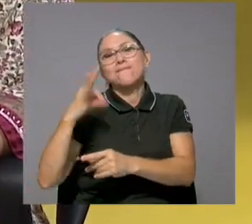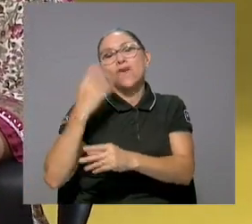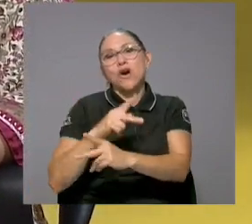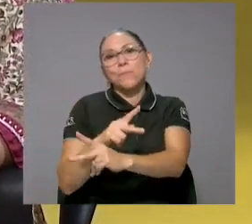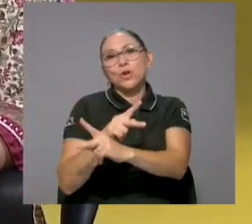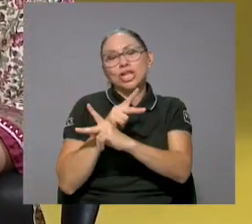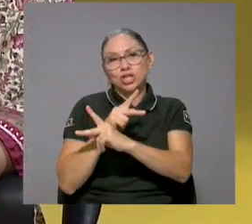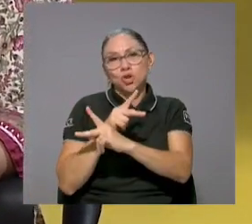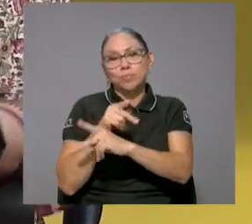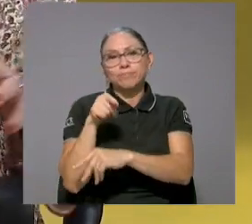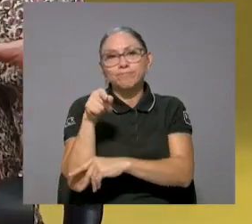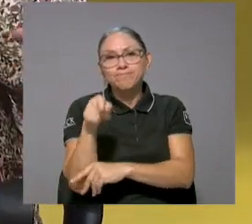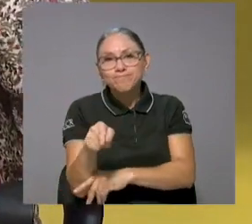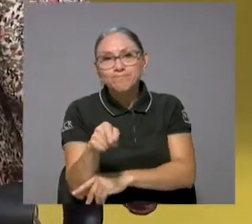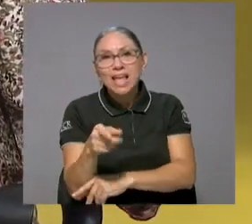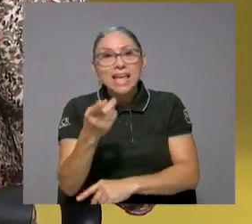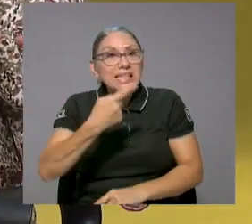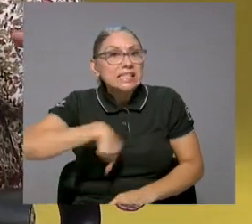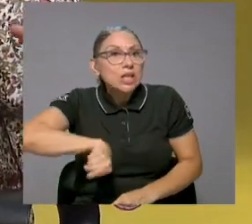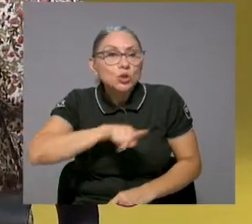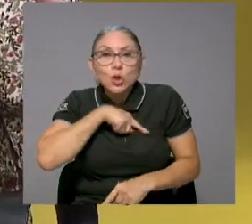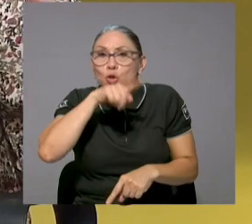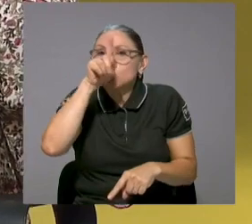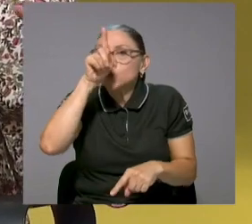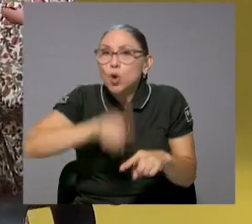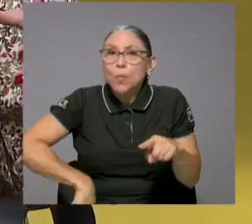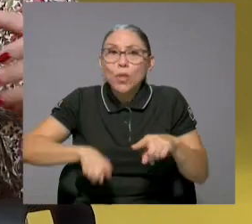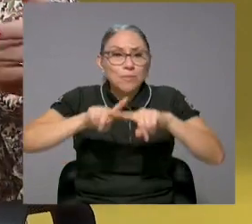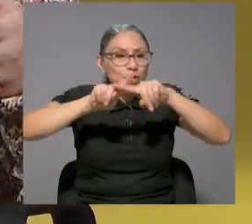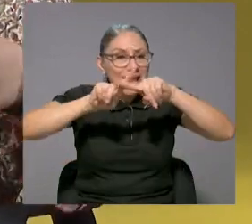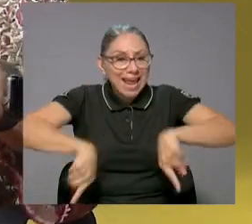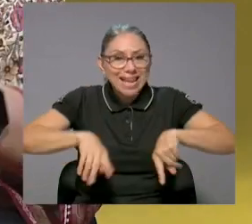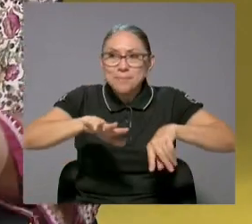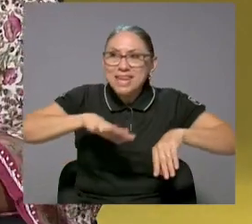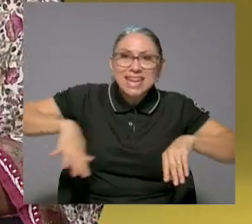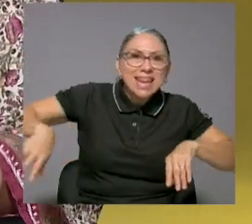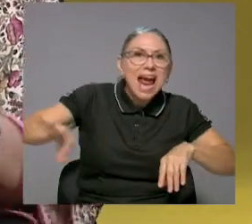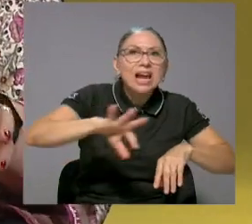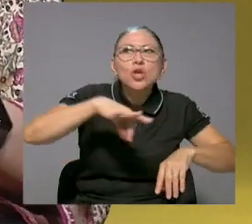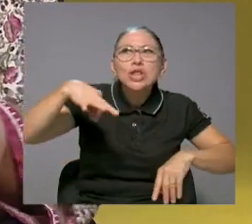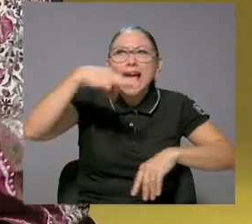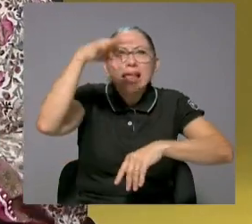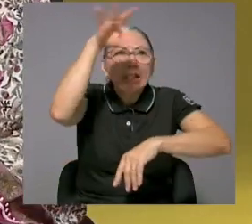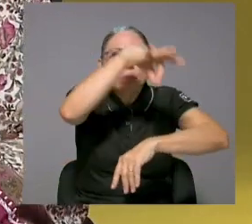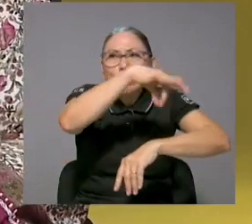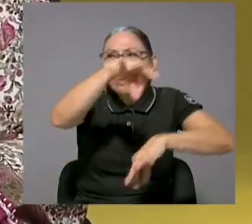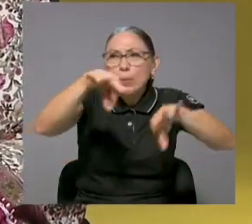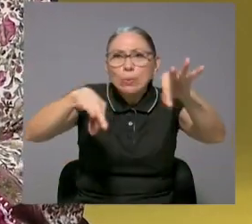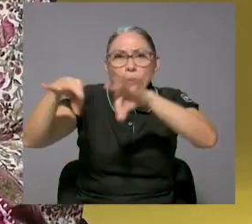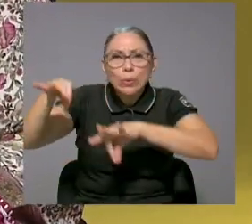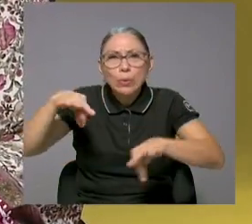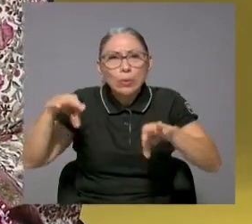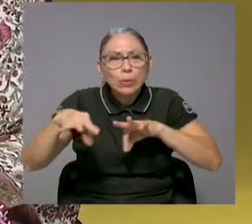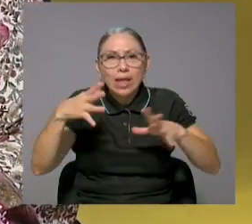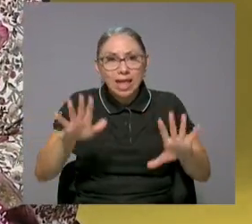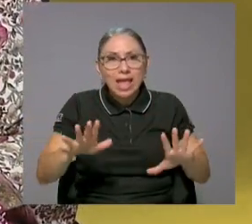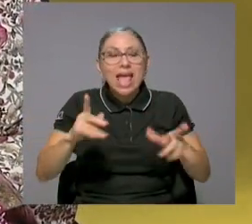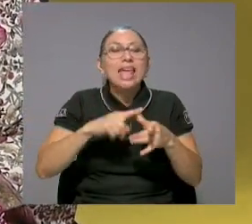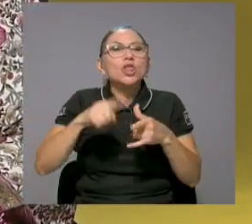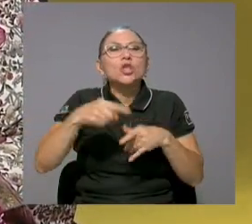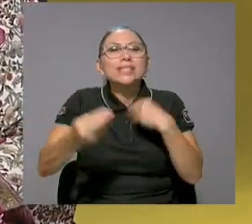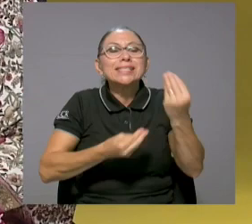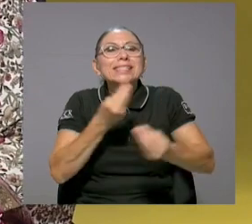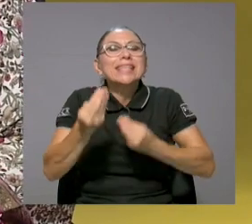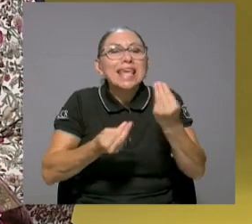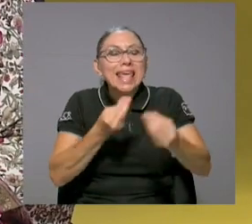es que si no podemos eliminar del todo el criadero, aún con la fumigación y demás, en el caso del Anopheles, lo que tenemos que